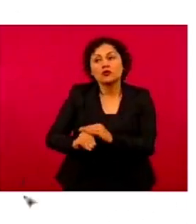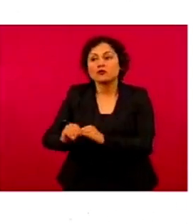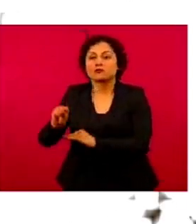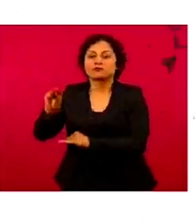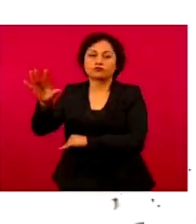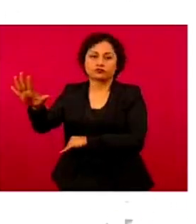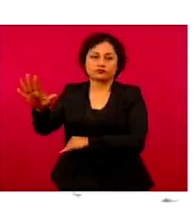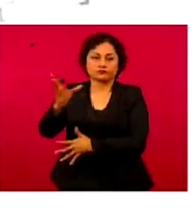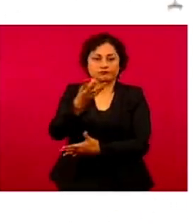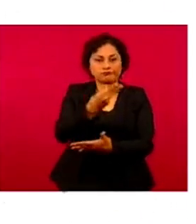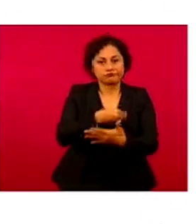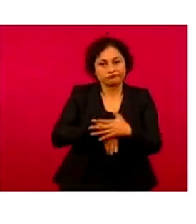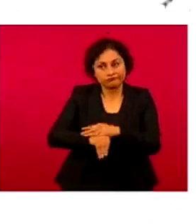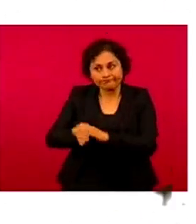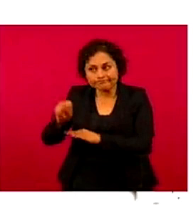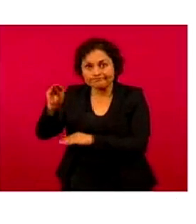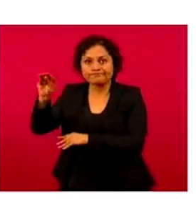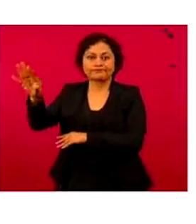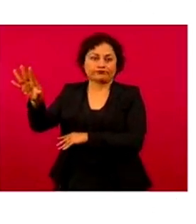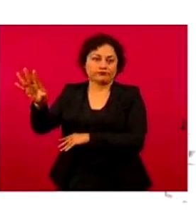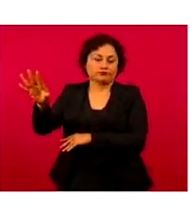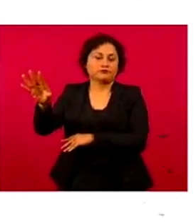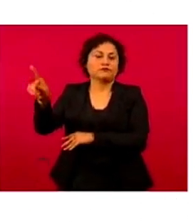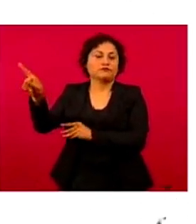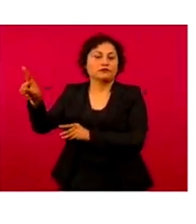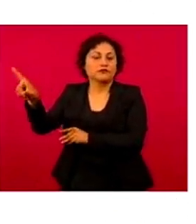recursos que cobraban